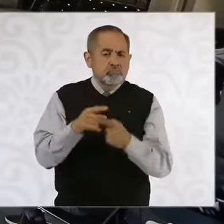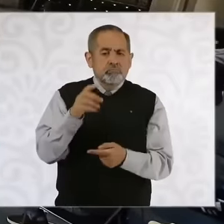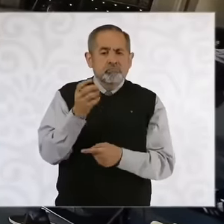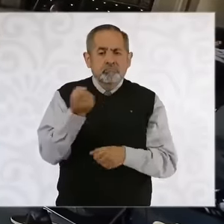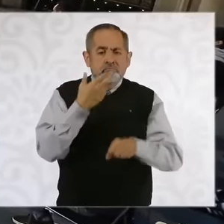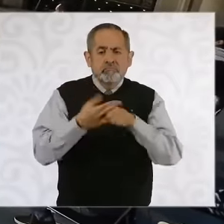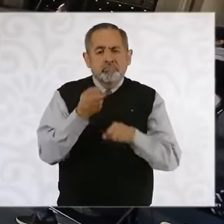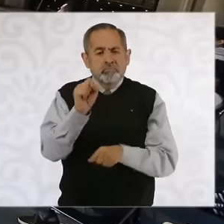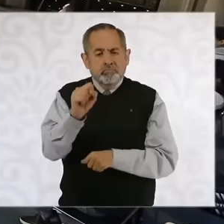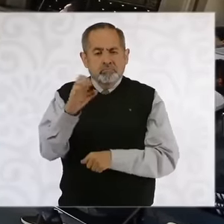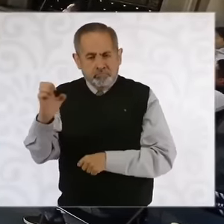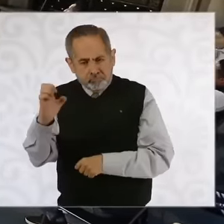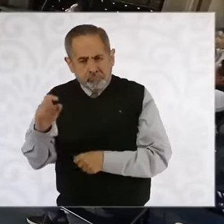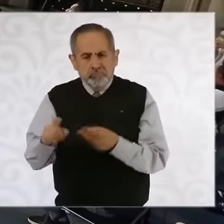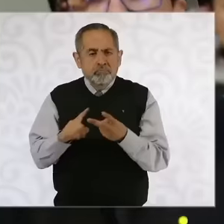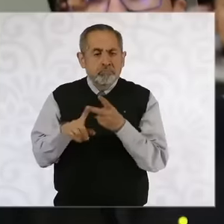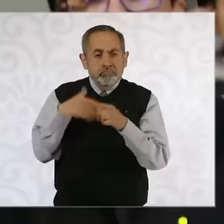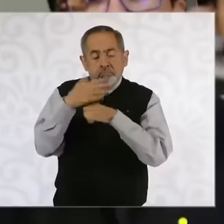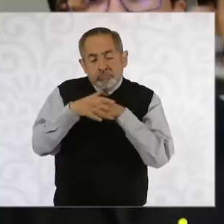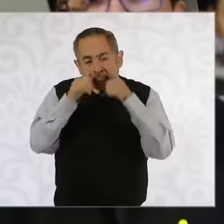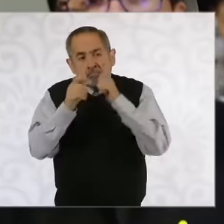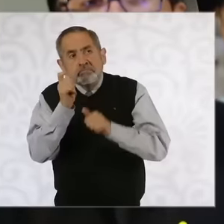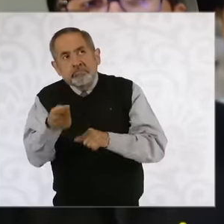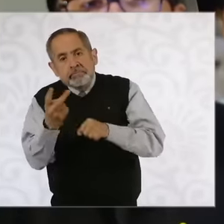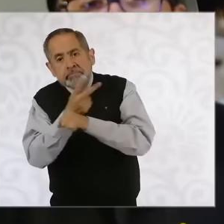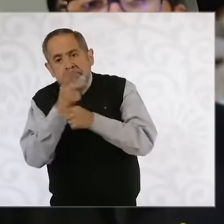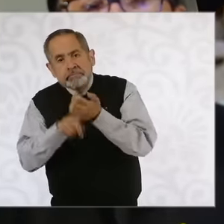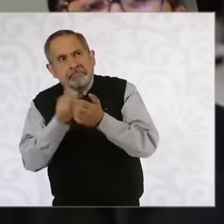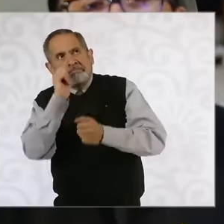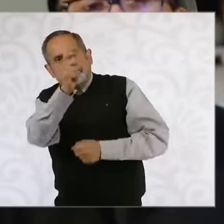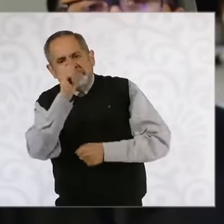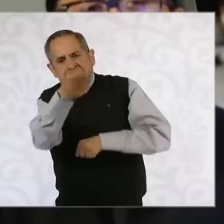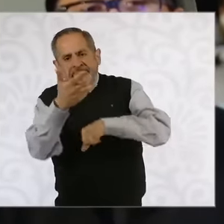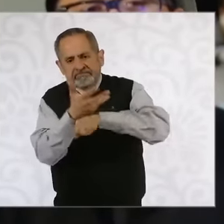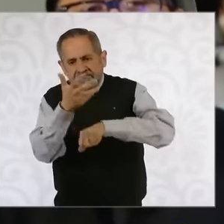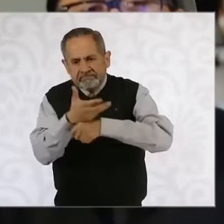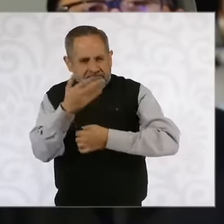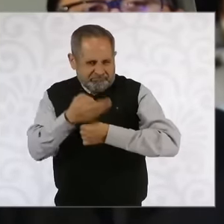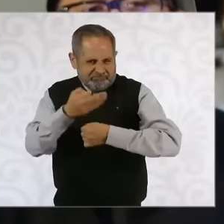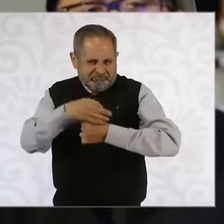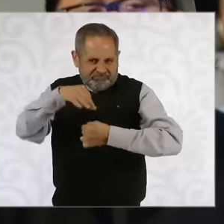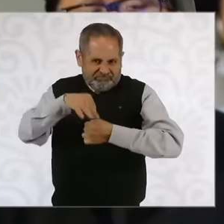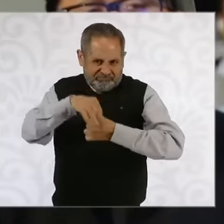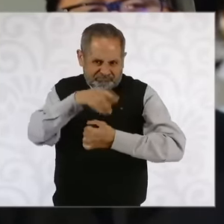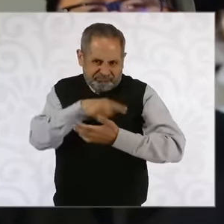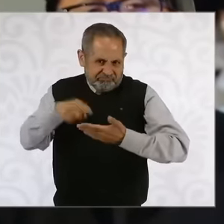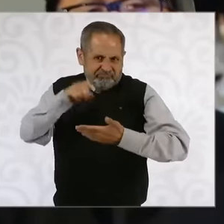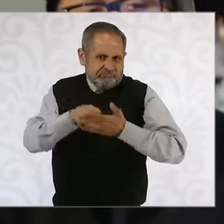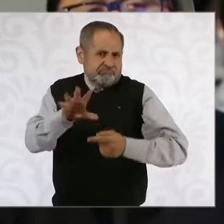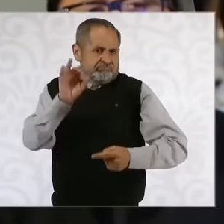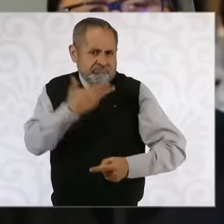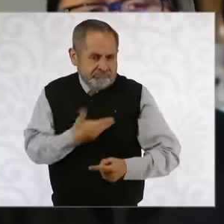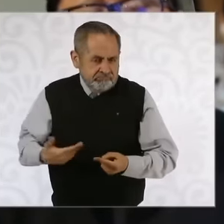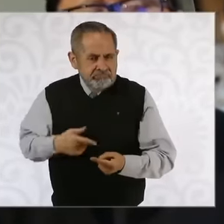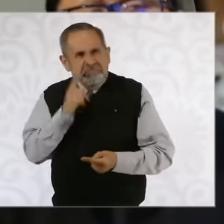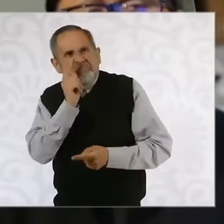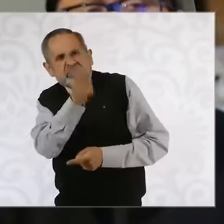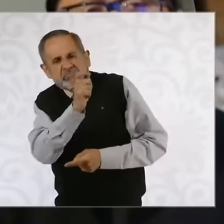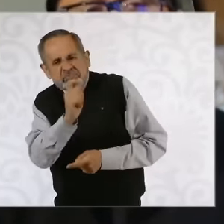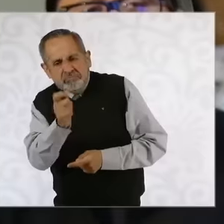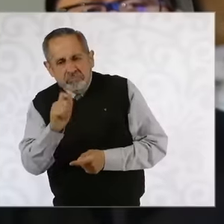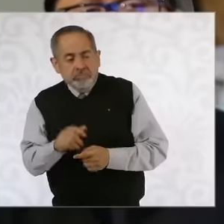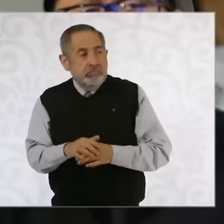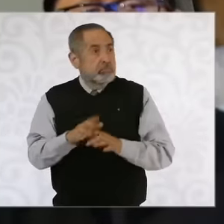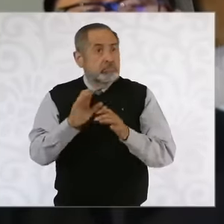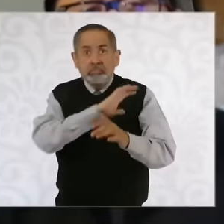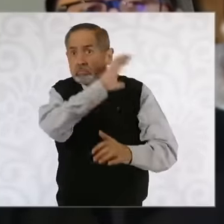Economía, seguirá las elecciones que están pues en estos momentos llevándose a cabo en Estados Unidos, y sobre todo preguntarle si habrá algún posicionamiento